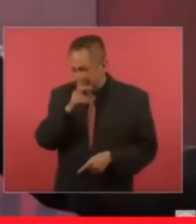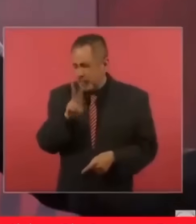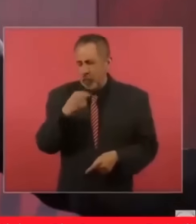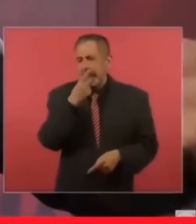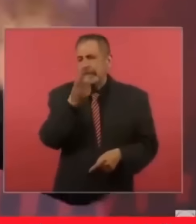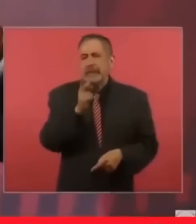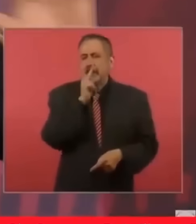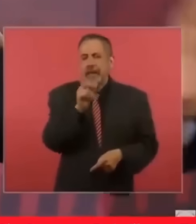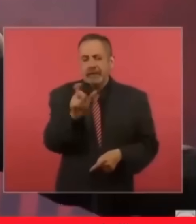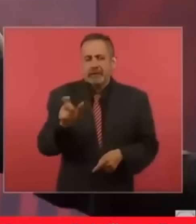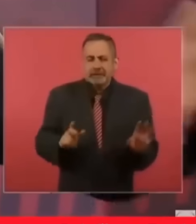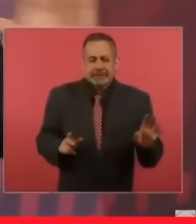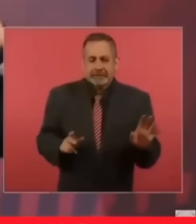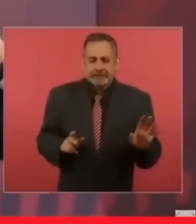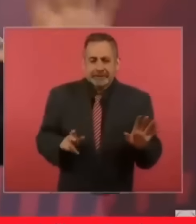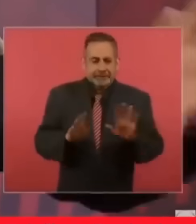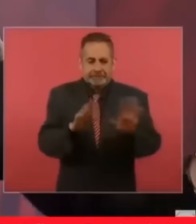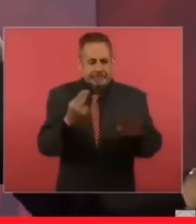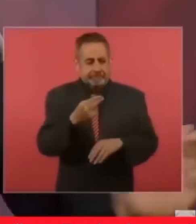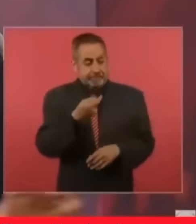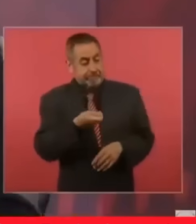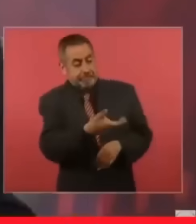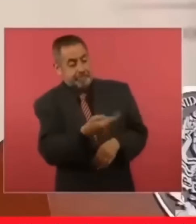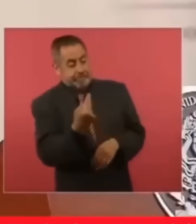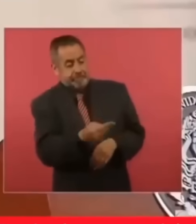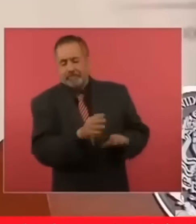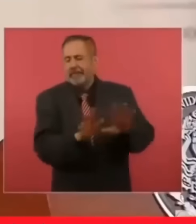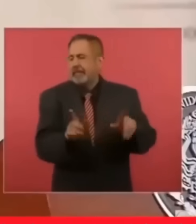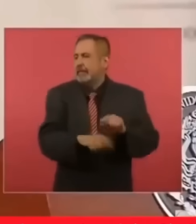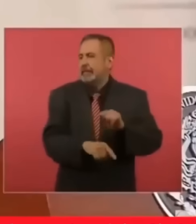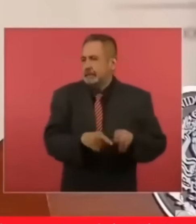usar. No voy a usar la palabra, no voy a usar el término.